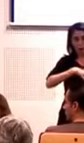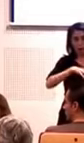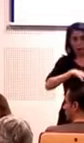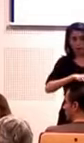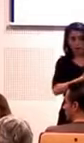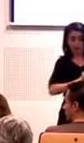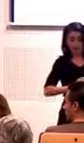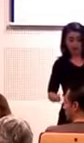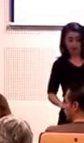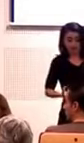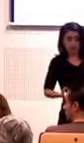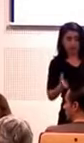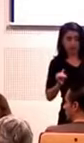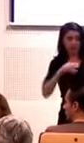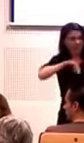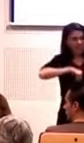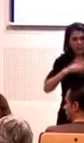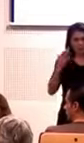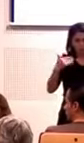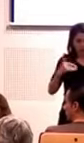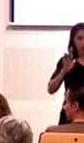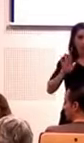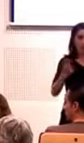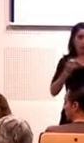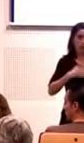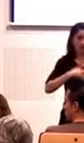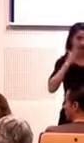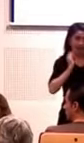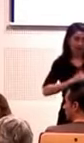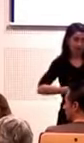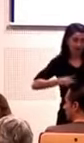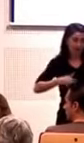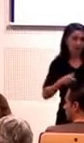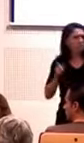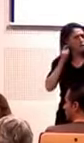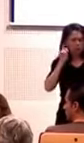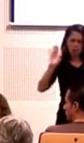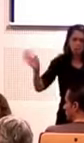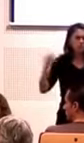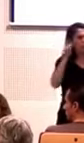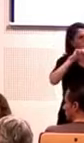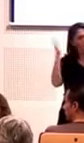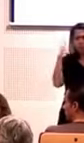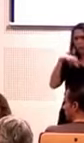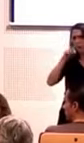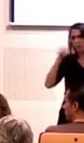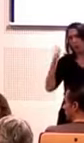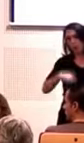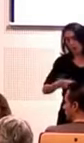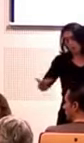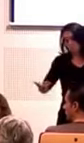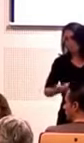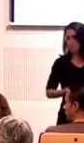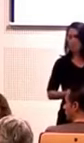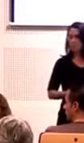nada interno dentro, pero bueno, hay que lavarme, y la chica, pues sin problemas, sin problemas. Y tal,